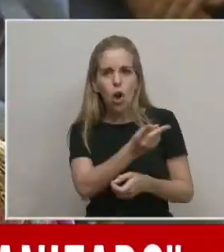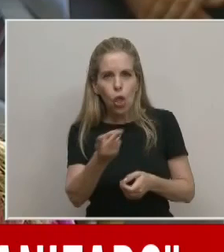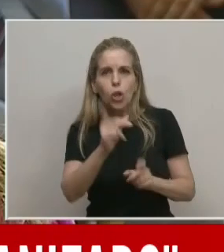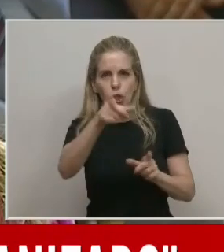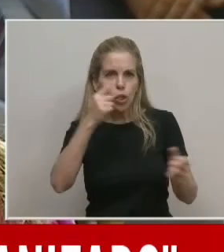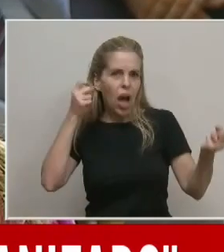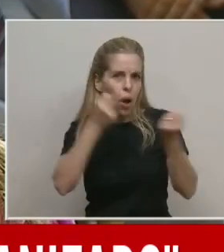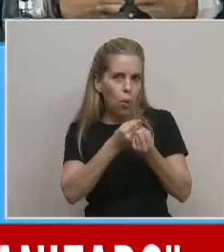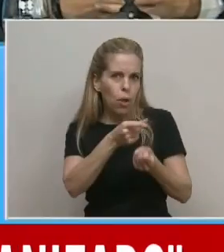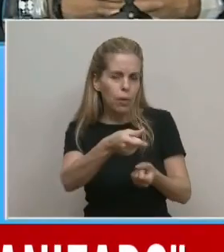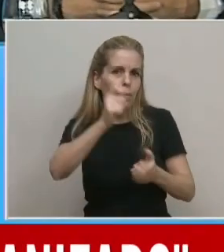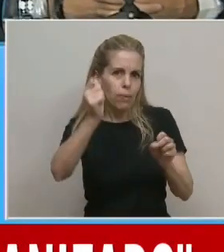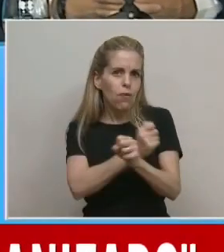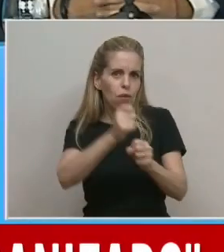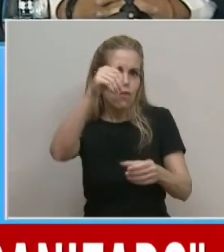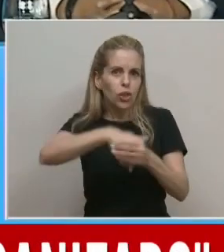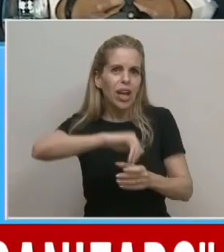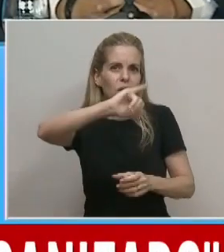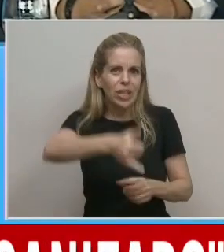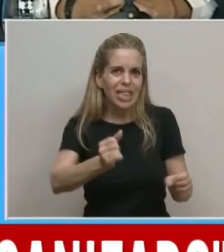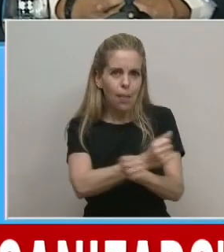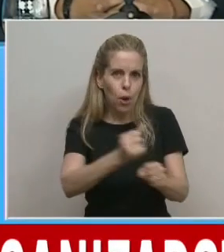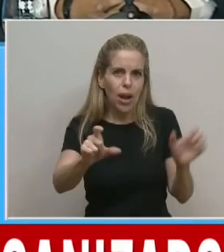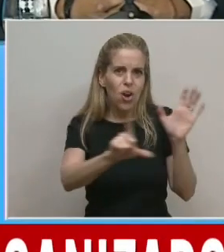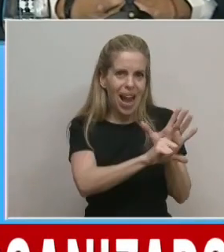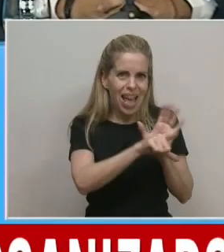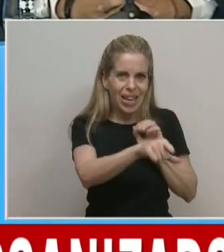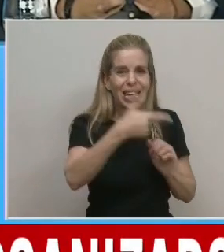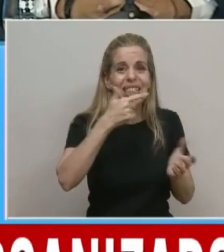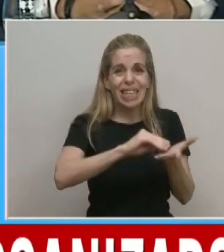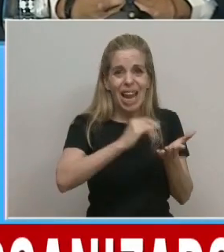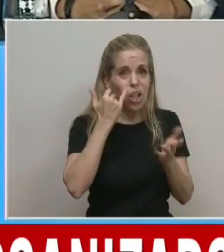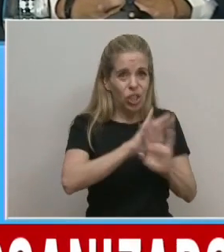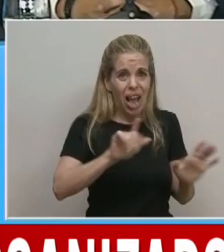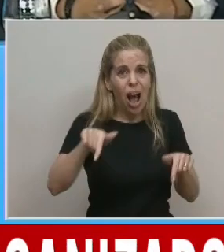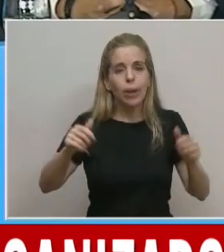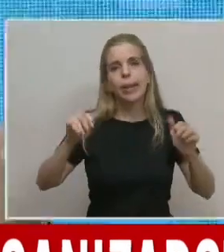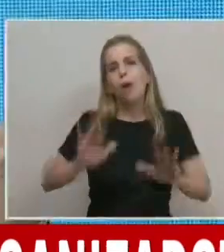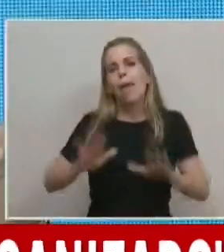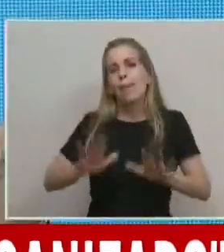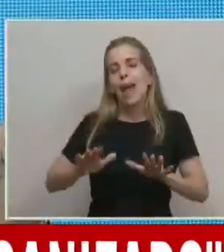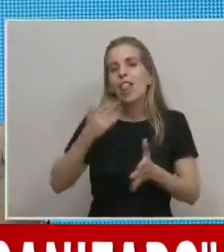proyecto de reforma que nosotros propusimos, y estamos esperando que los diputados hagan su parte.